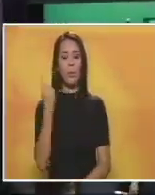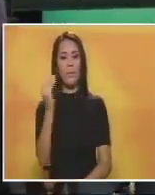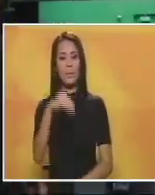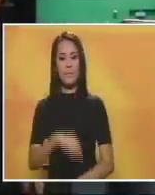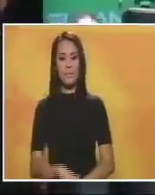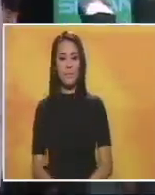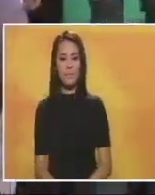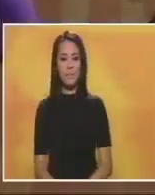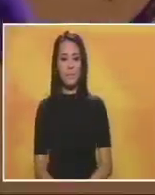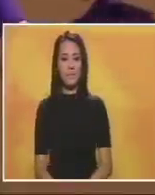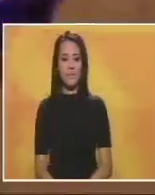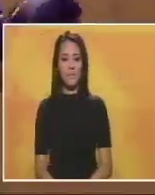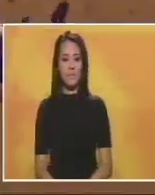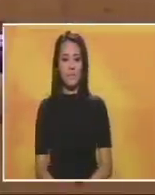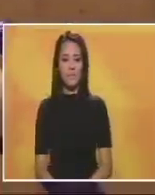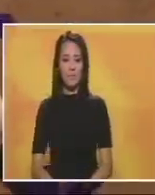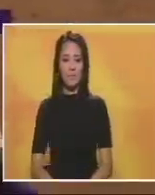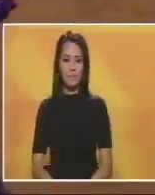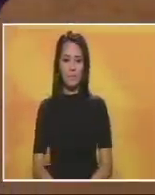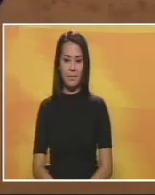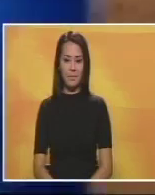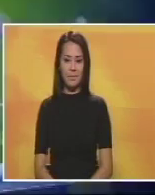centro.